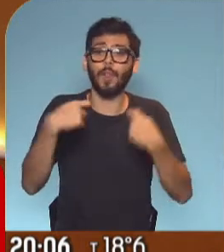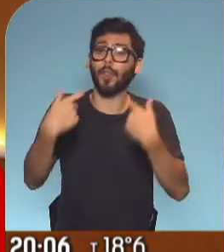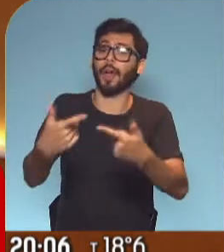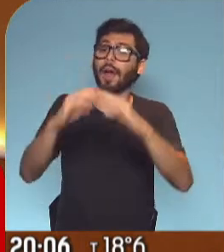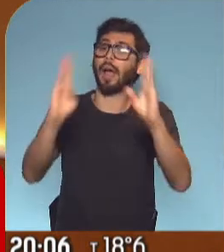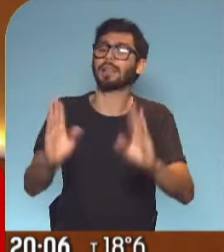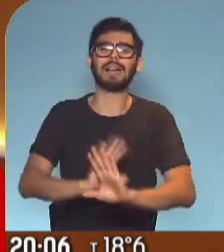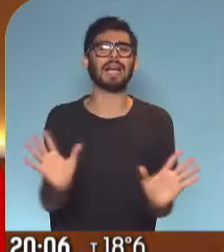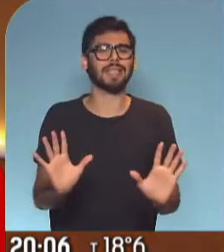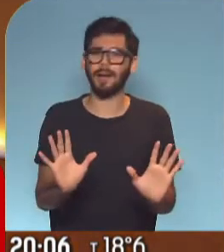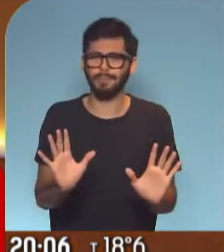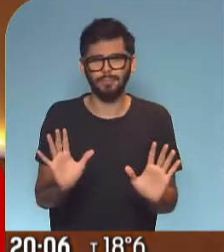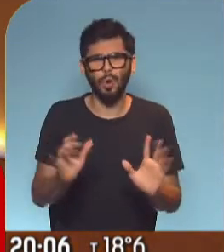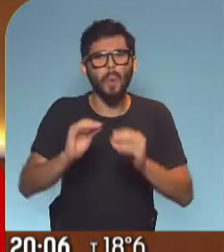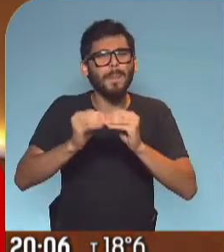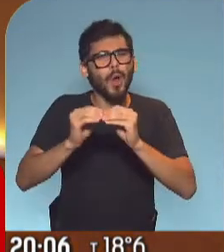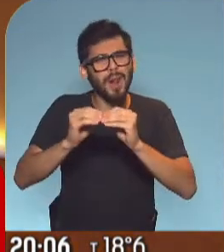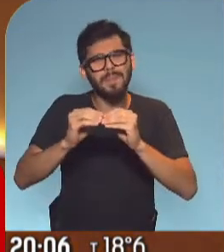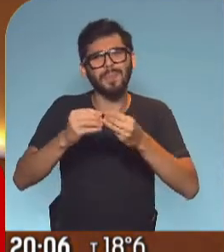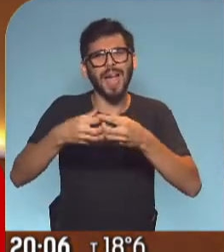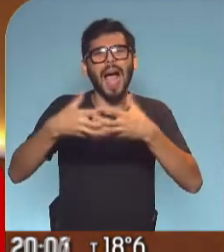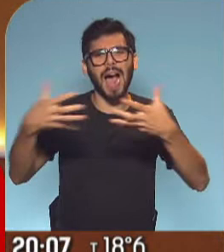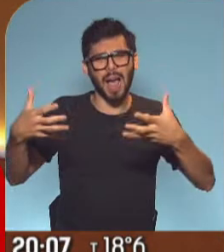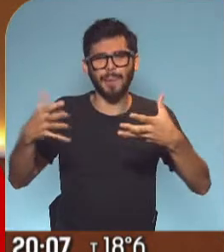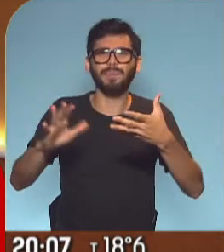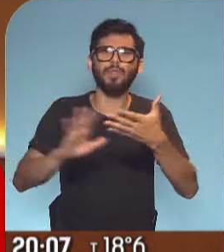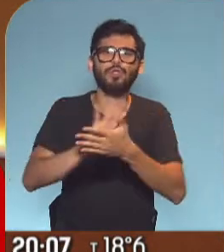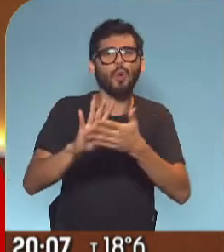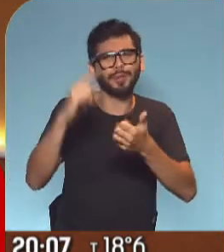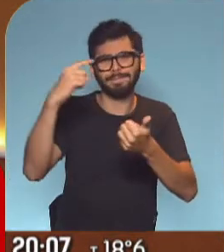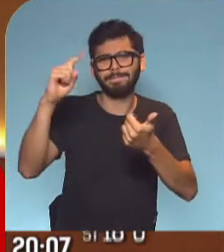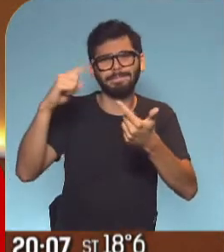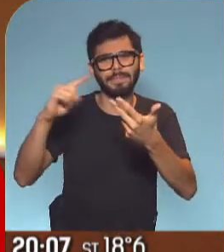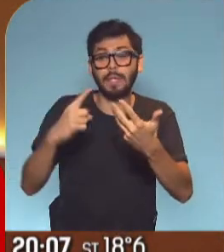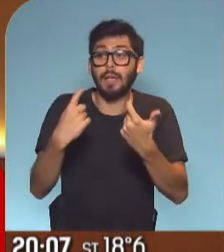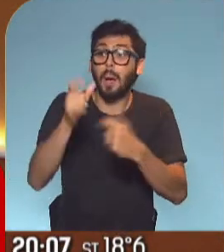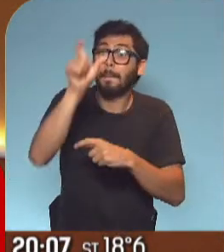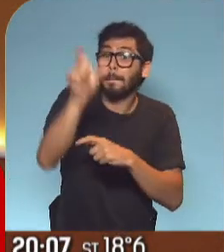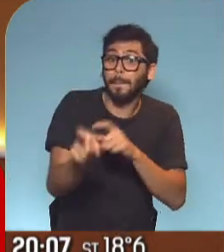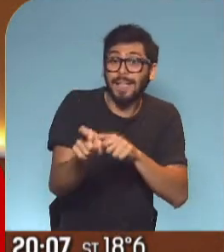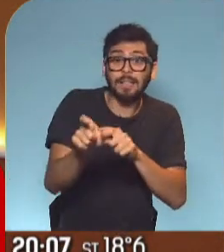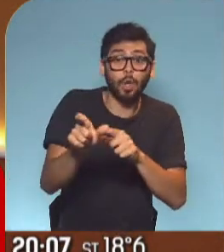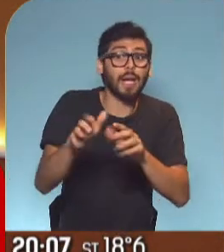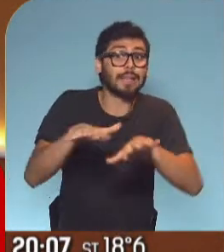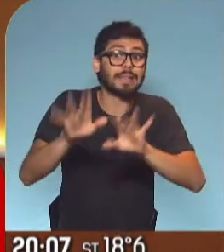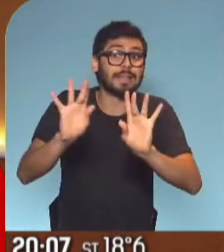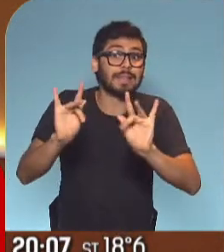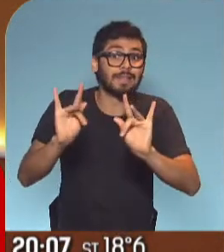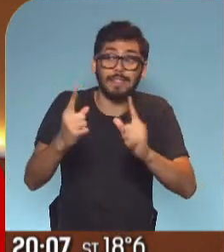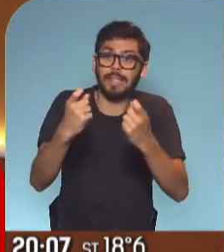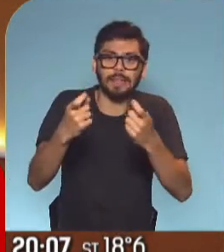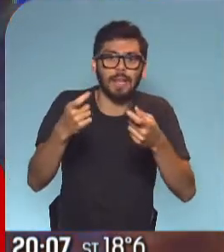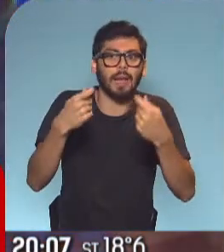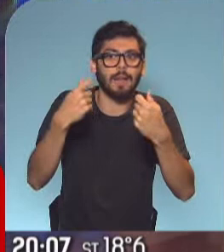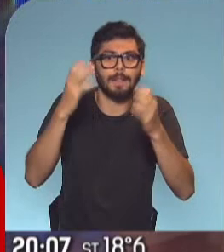un problema que tiene muchísimas aristas que hay que abordar y para eso hay que entender la complejidad de la gente que está viviendo en esa situación. Estamos hablando también de